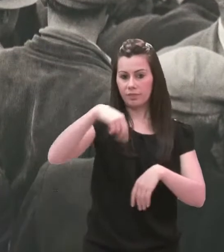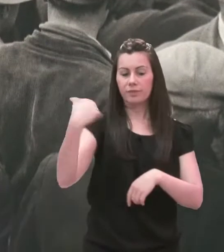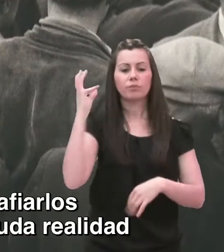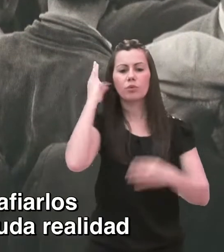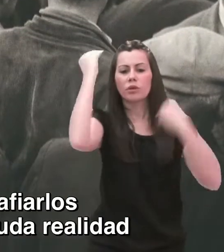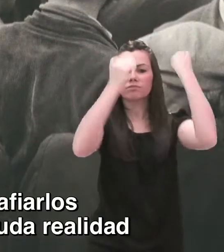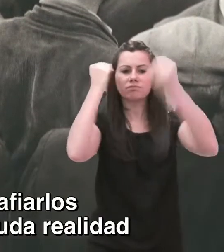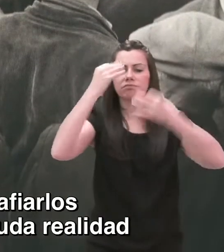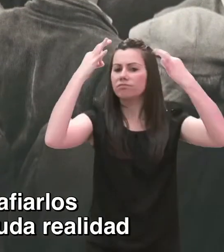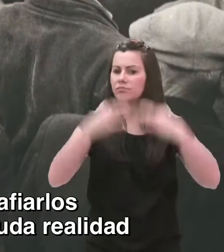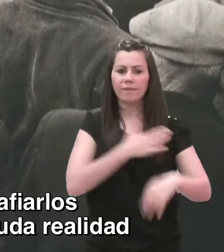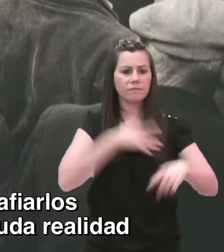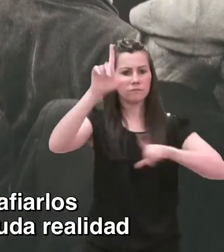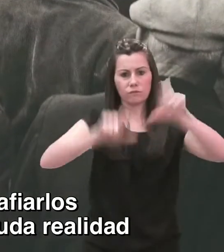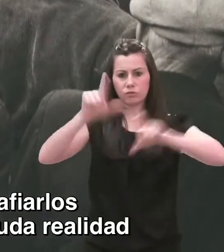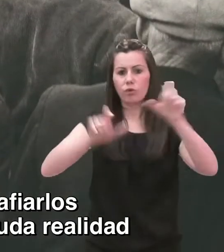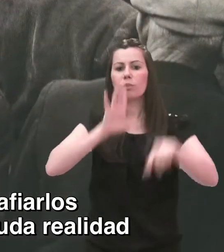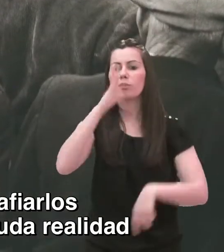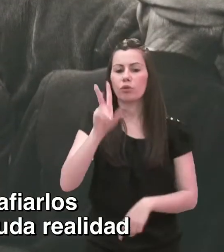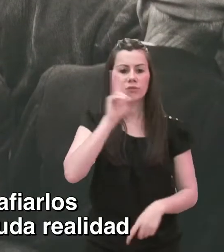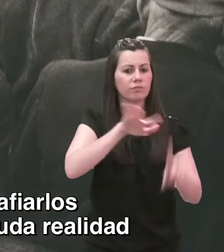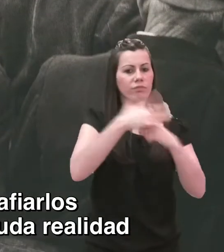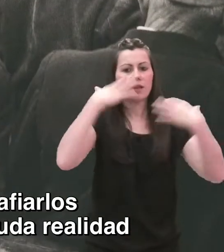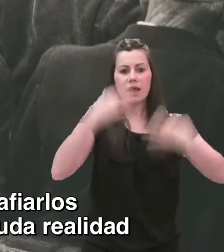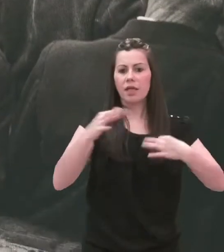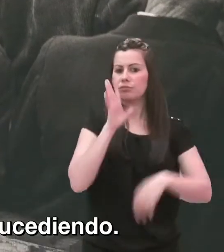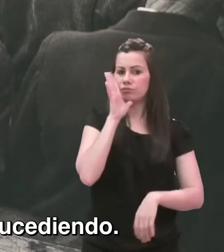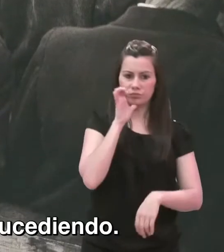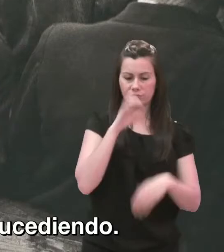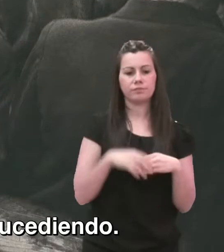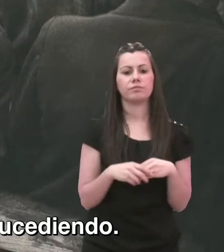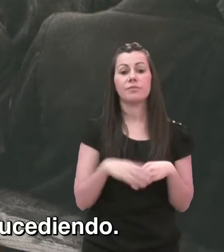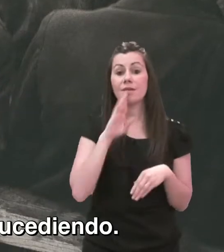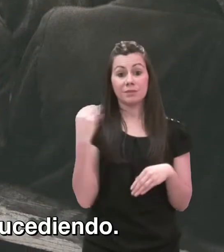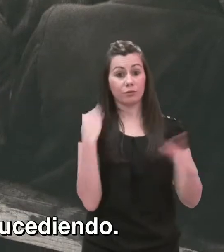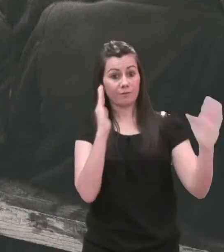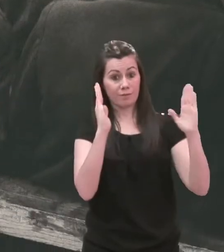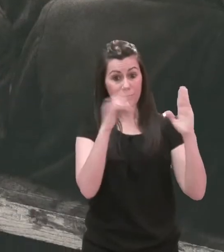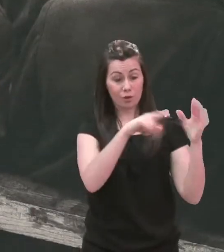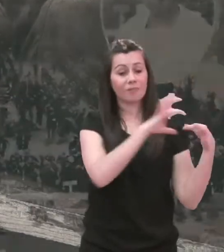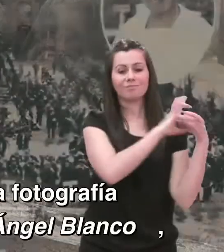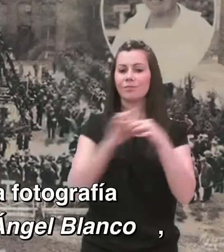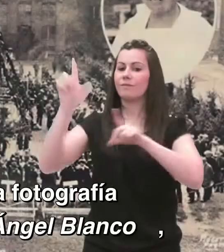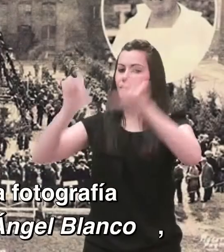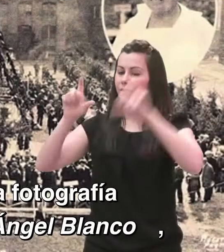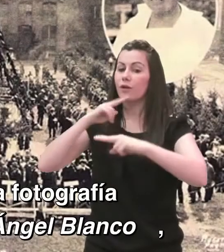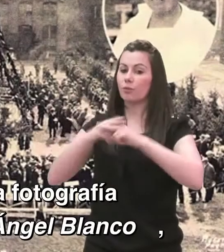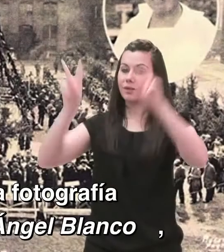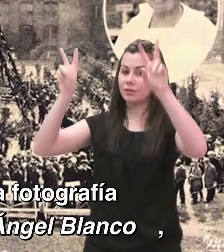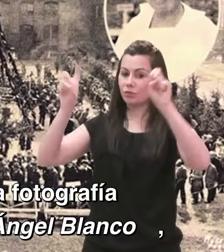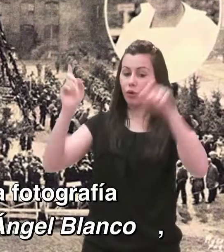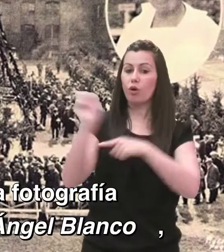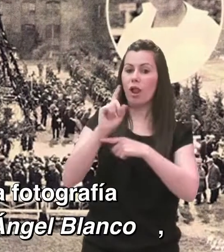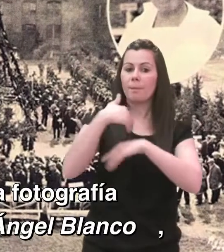rumbo. Decidió fotografiarlos, abrumada por la cruda realidad de lo que estaba sucediendo. De esa época es